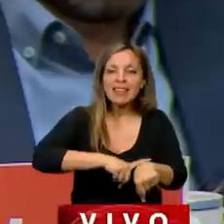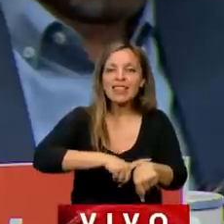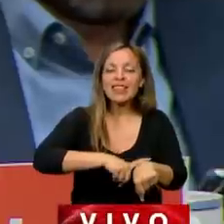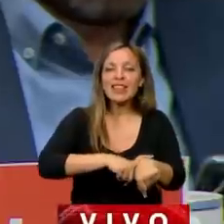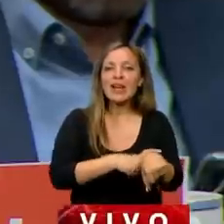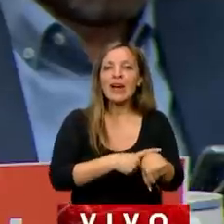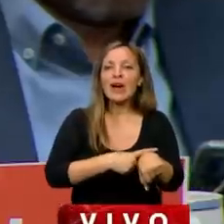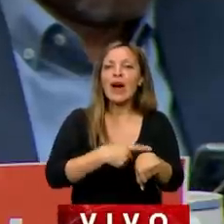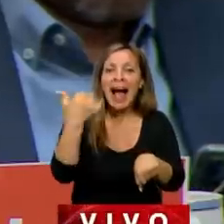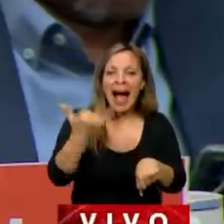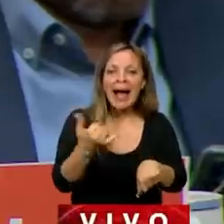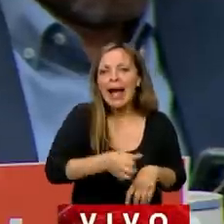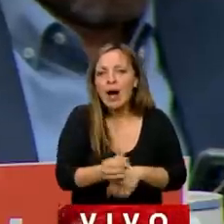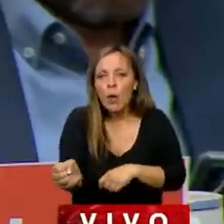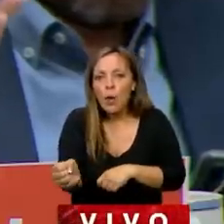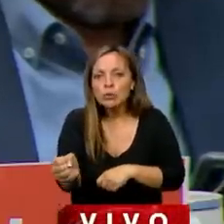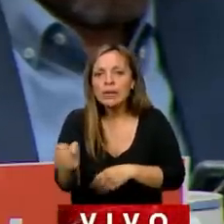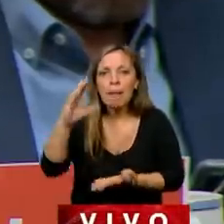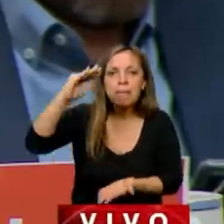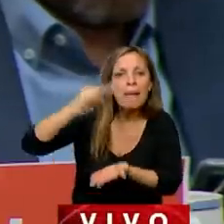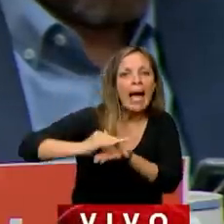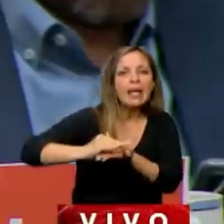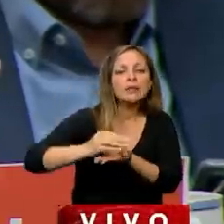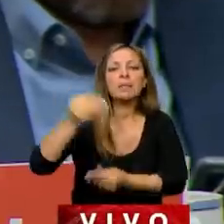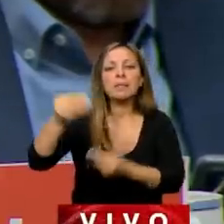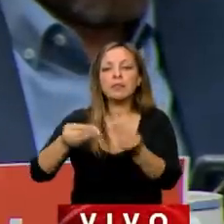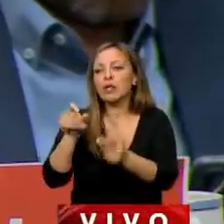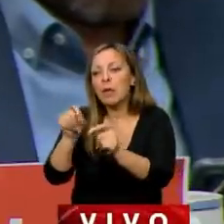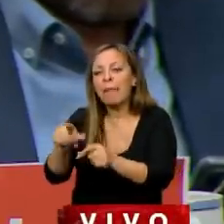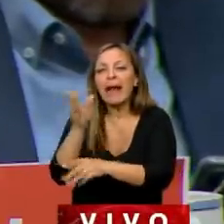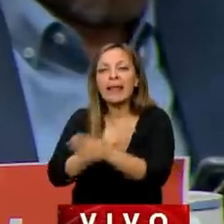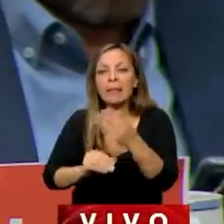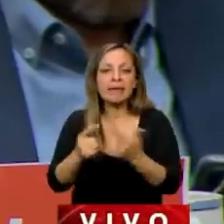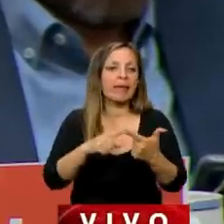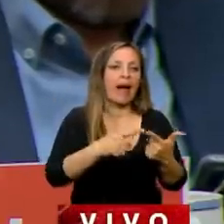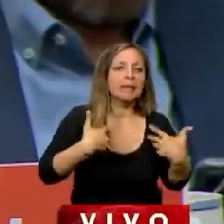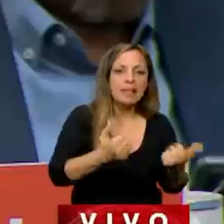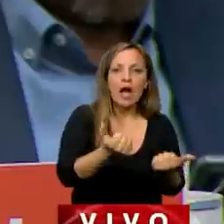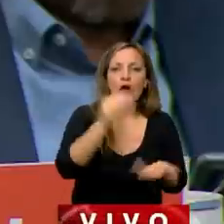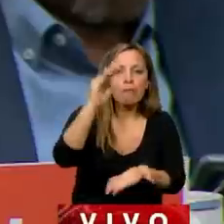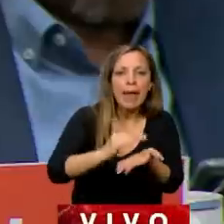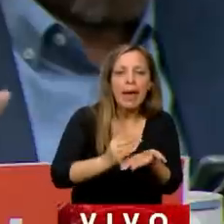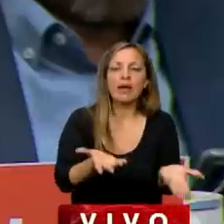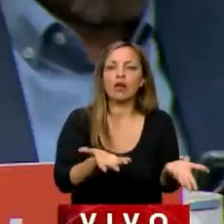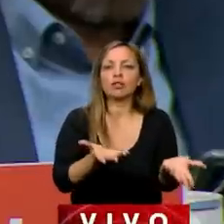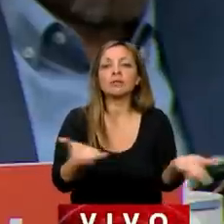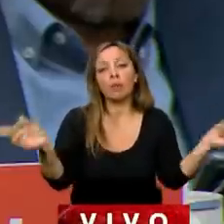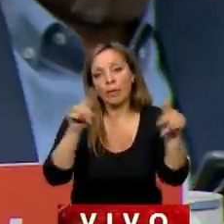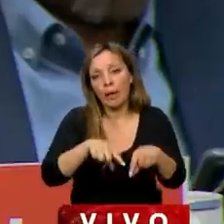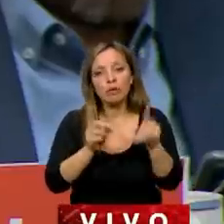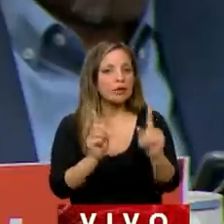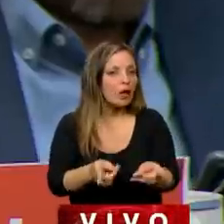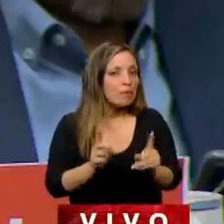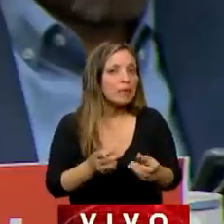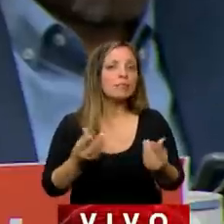el que se recorta, por ejemplo, presupuesto en discapacidad, en salud, vamos a volver a lo mismo porque